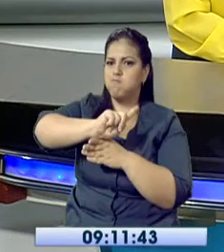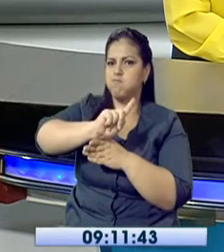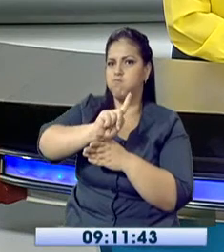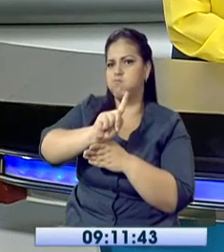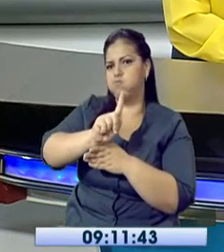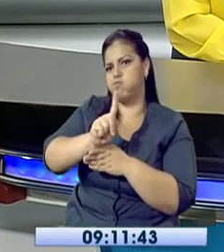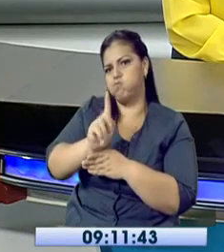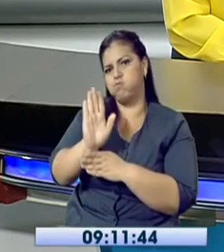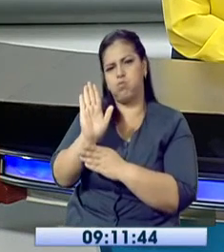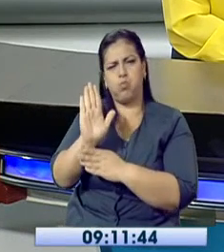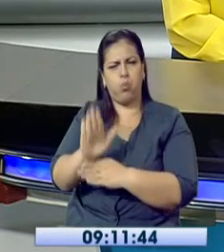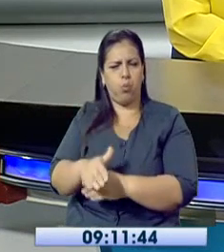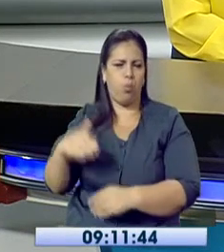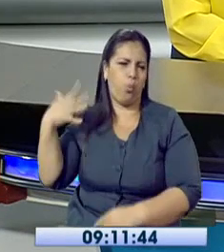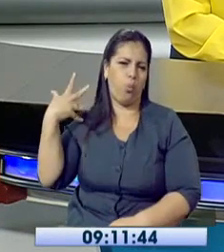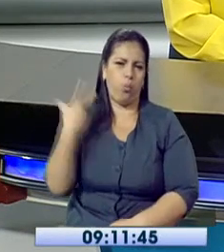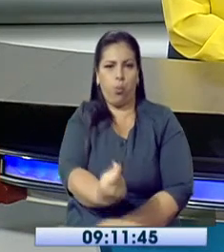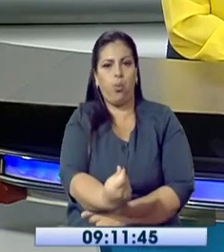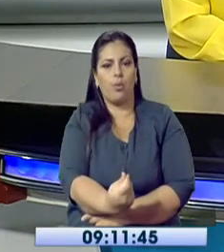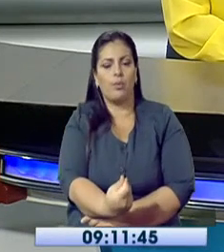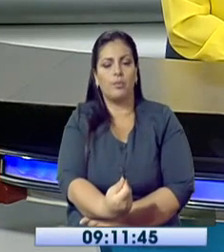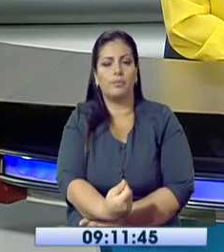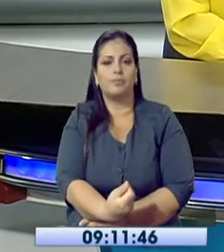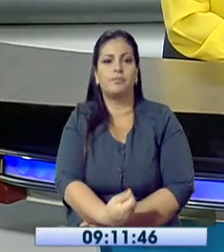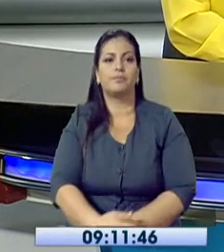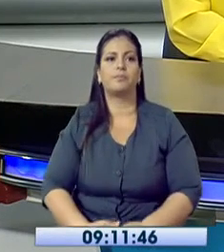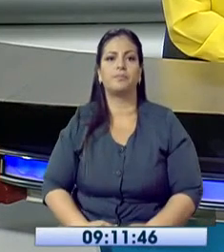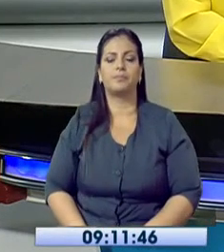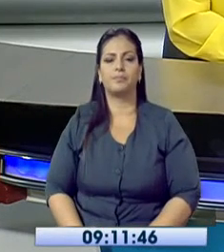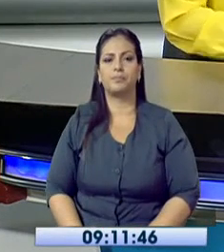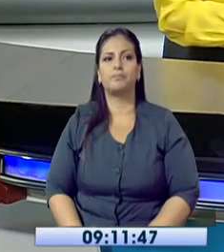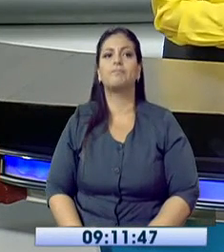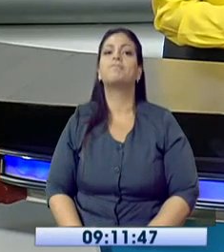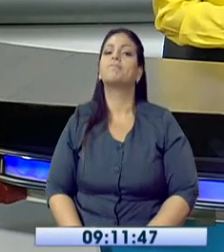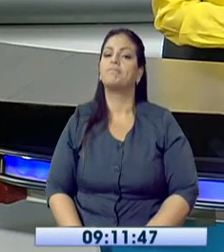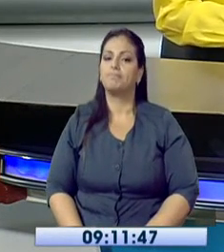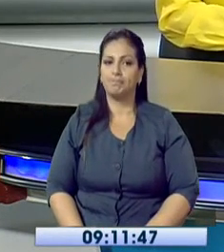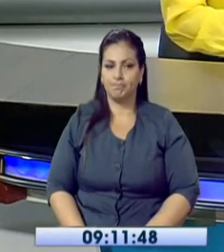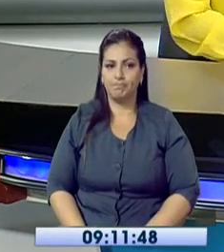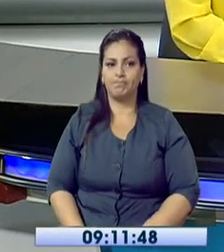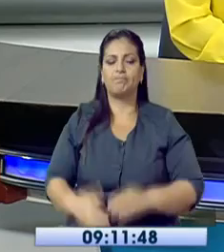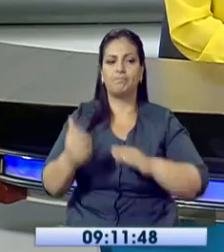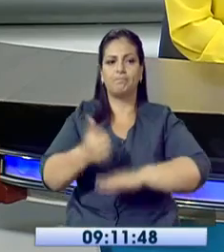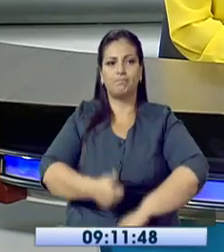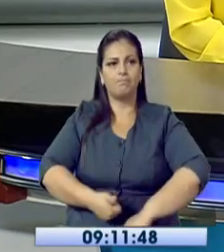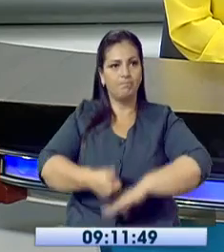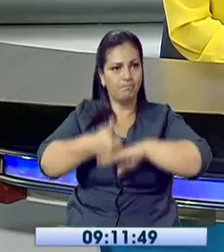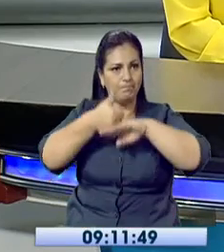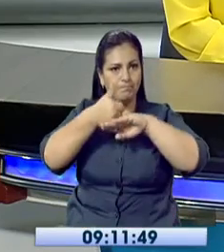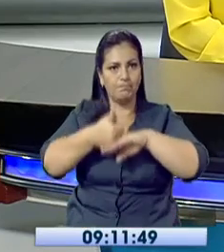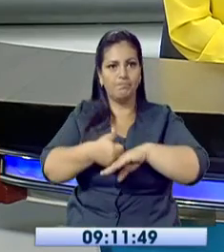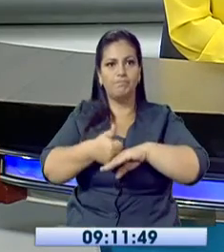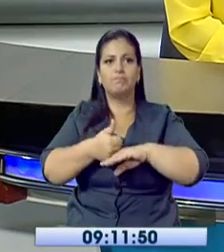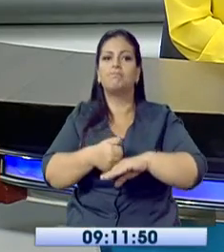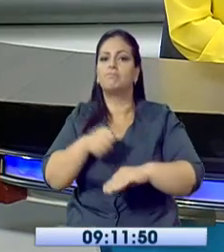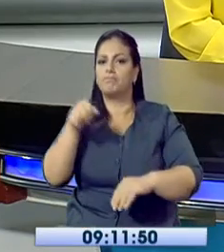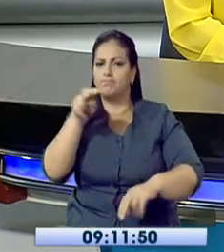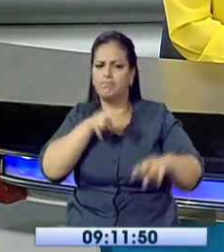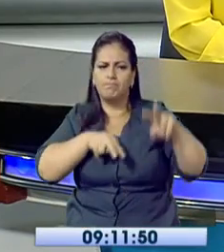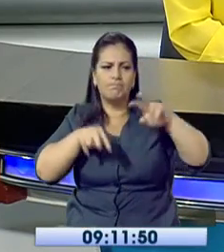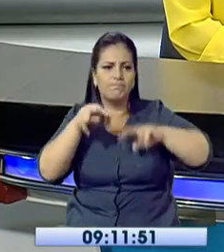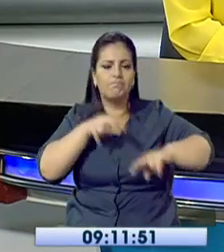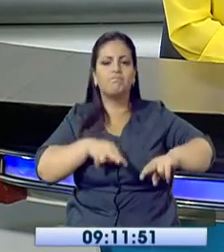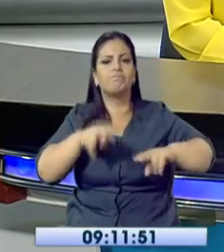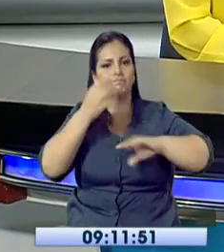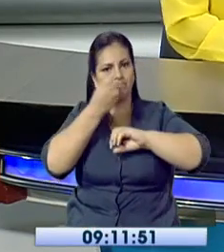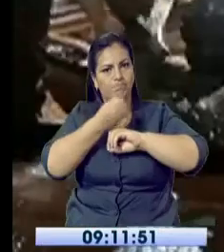de accidentes en el puerto principal. Así lo han detallado los datos estadísticos de la ATM.